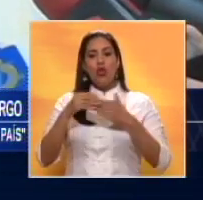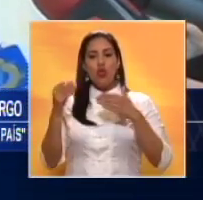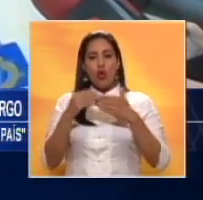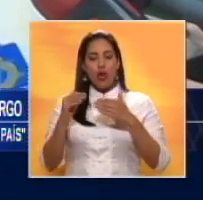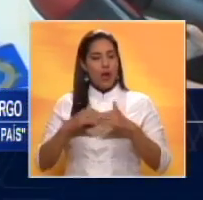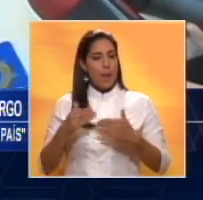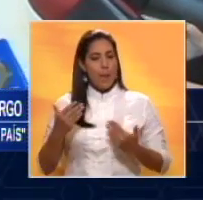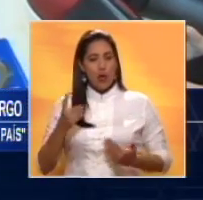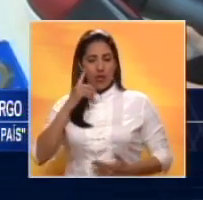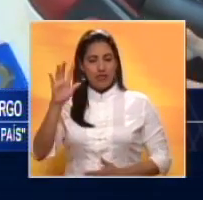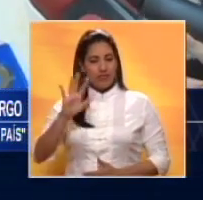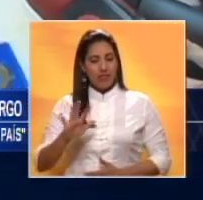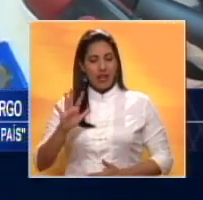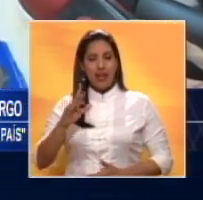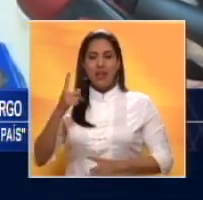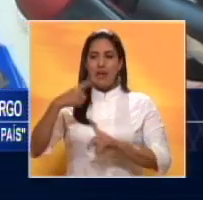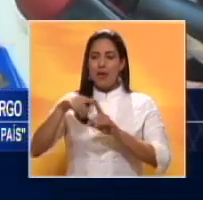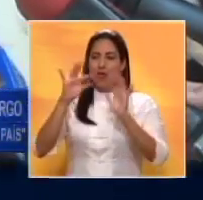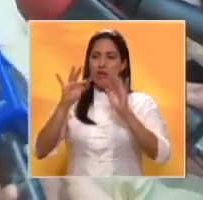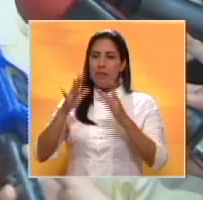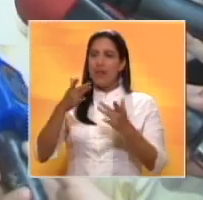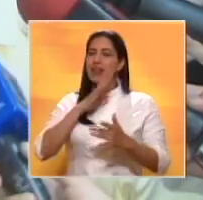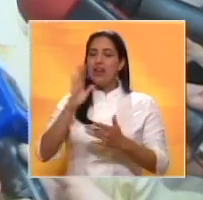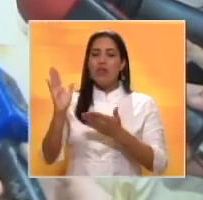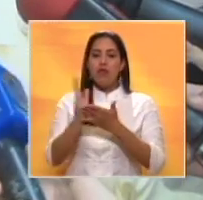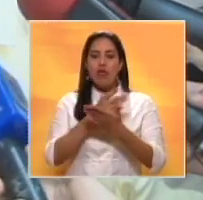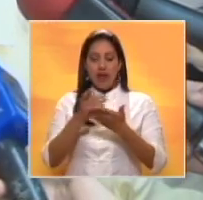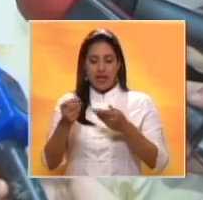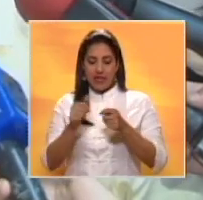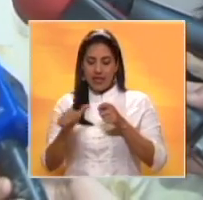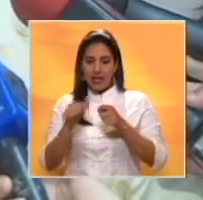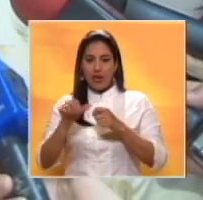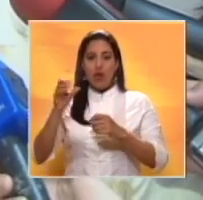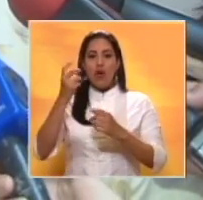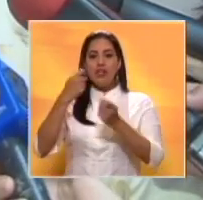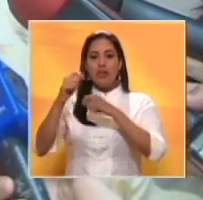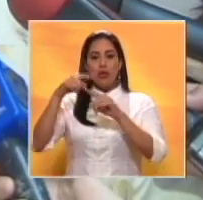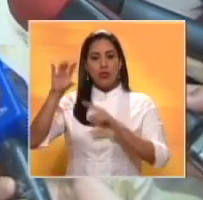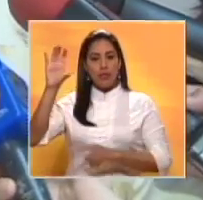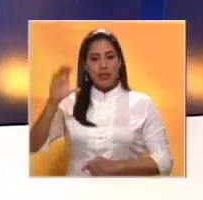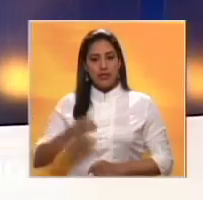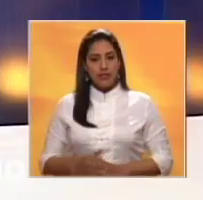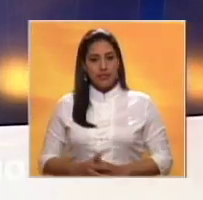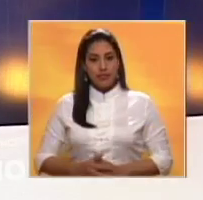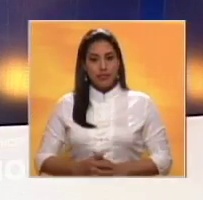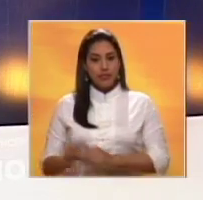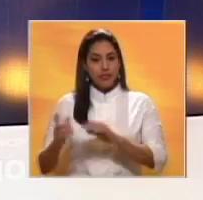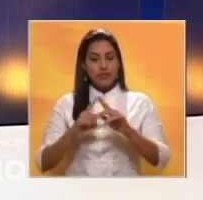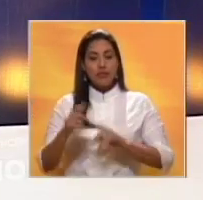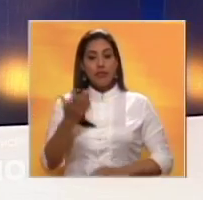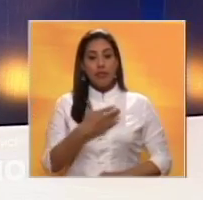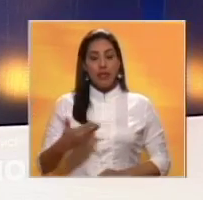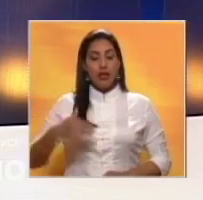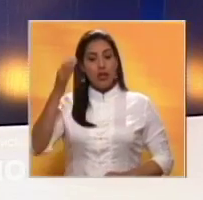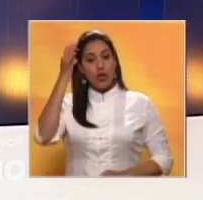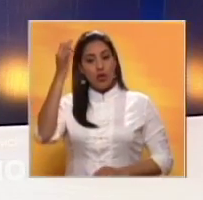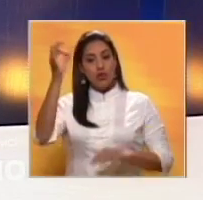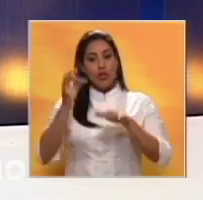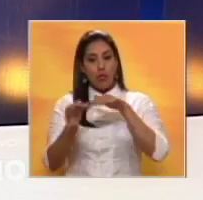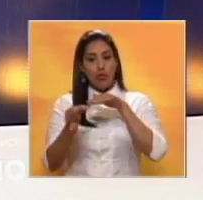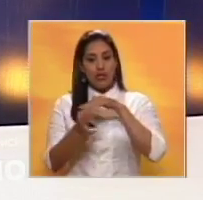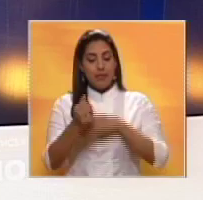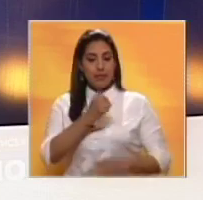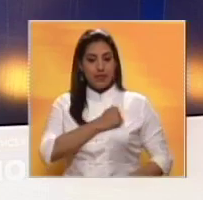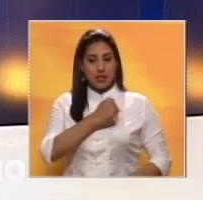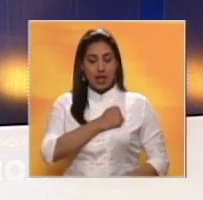Today, que a su juicio es un mecanismo para sacar billetes del país. El presidente del Consejo Municipal de